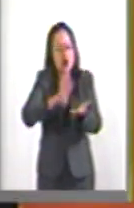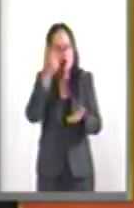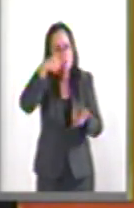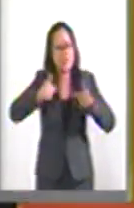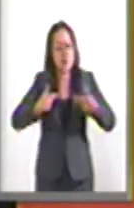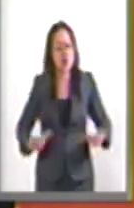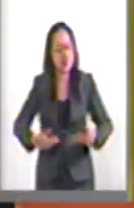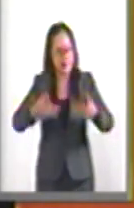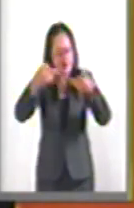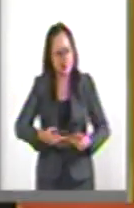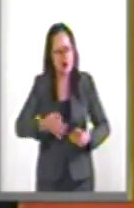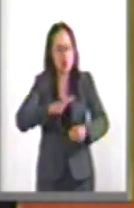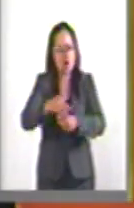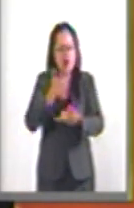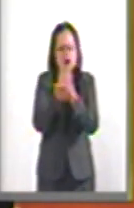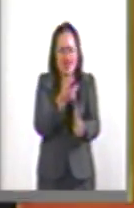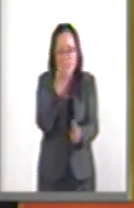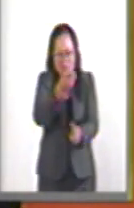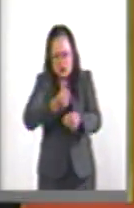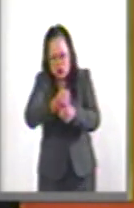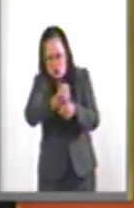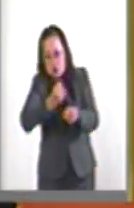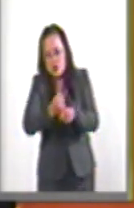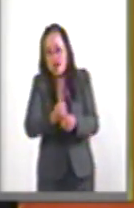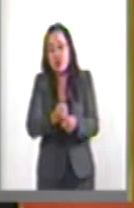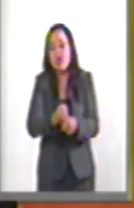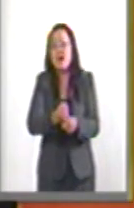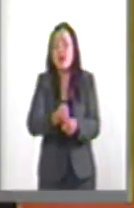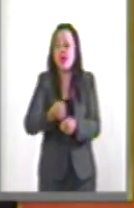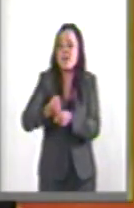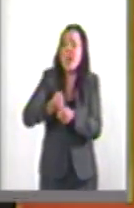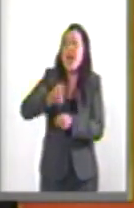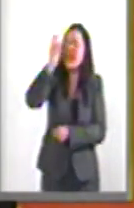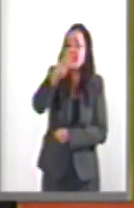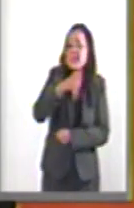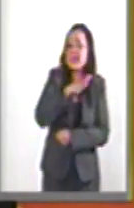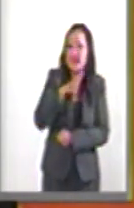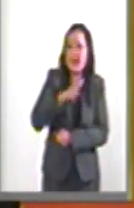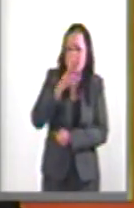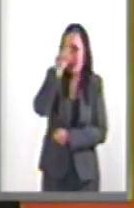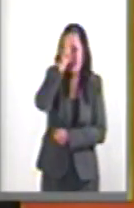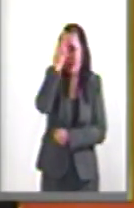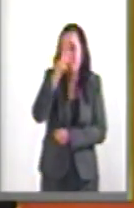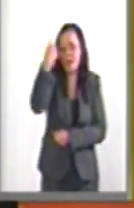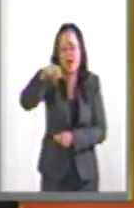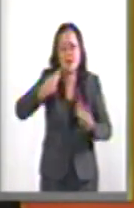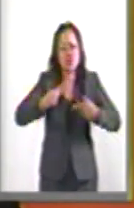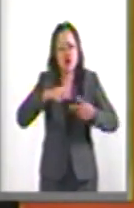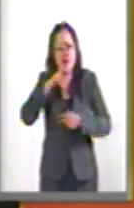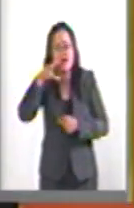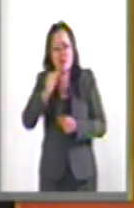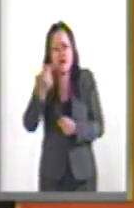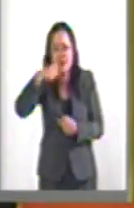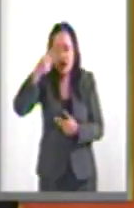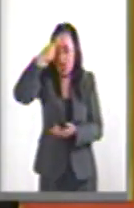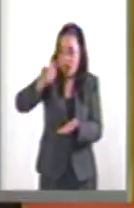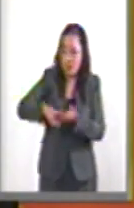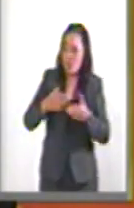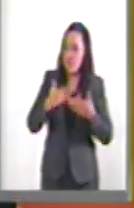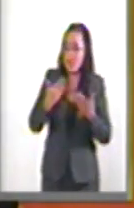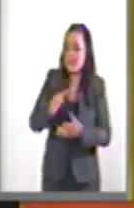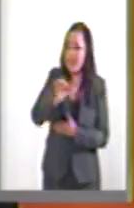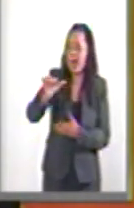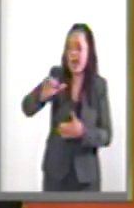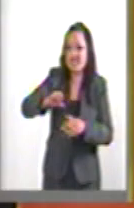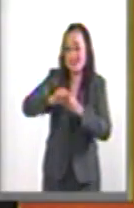su dignidad y su libertad. El impacto de la tortura ha sido devastador para la víctima y para la credibilidad del sistema